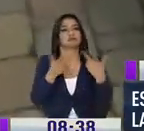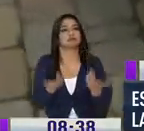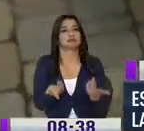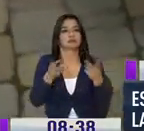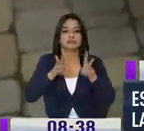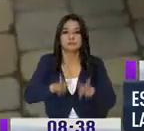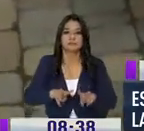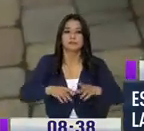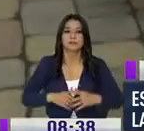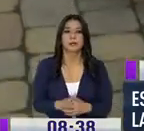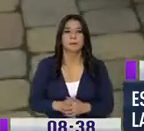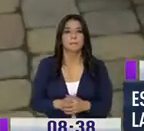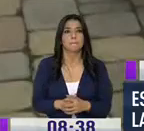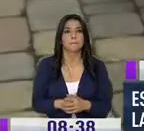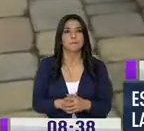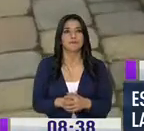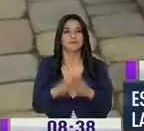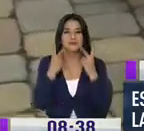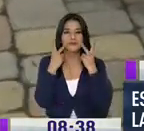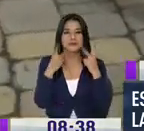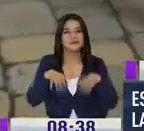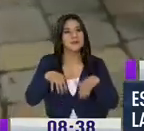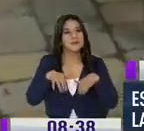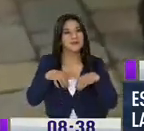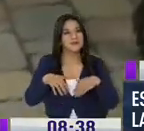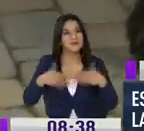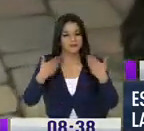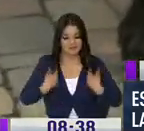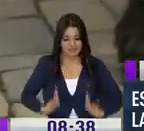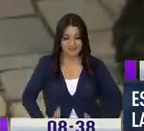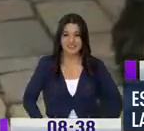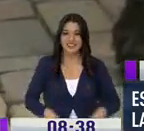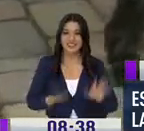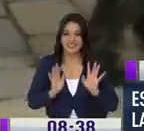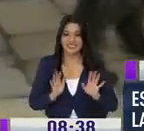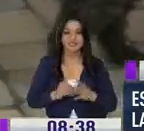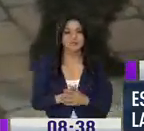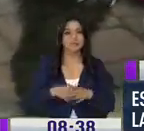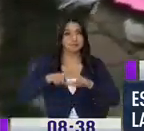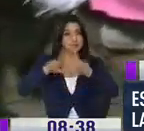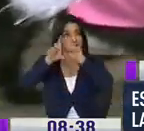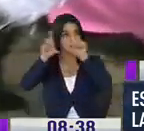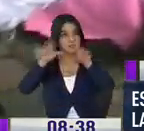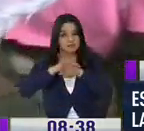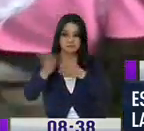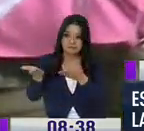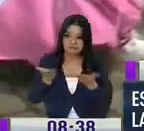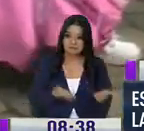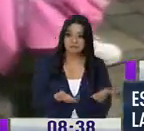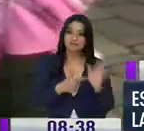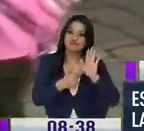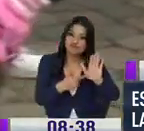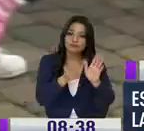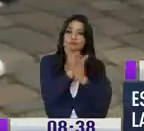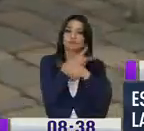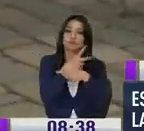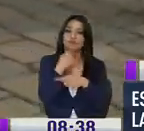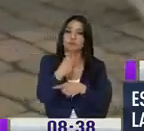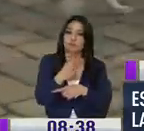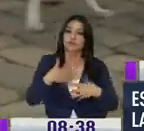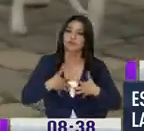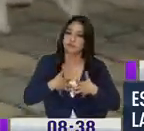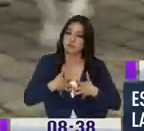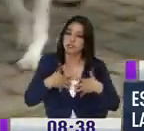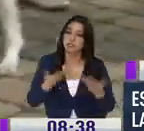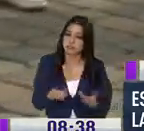también muchísimas empresas. Ahí vemos, tenemos ahí en imágenes, precisamente. Vamos a tener varias empresas invitadas donde van a exponer todos sus productos para nuestros